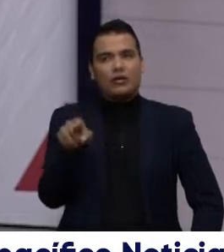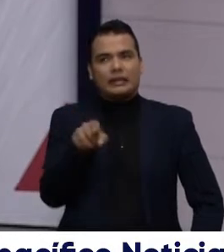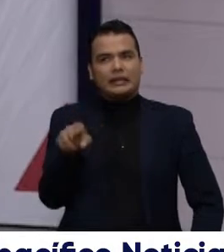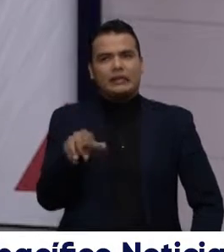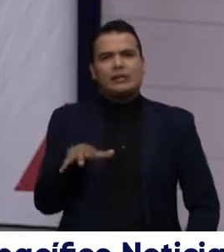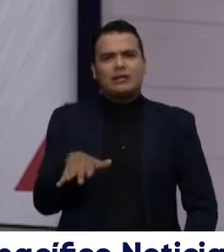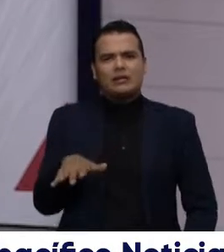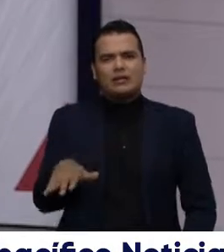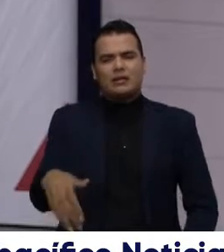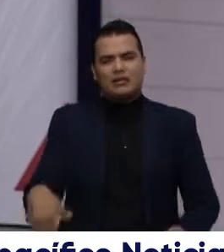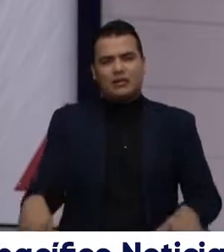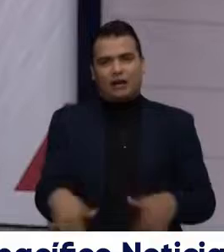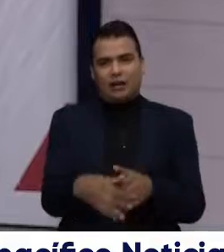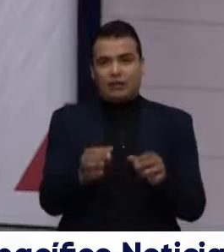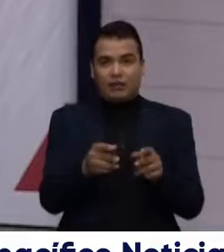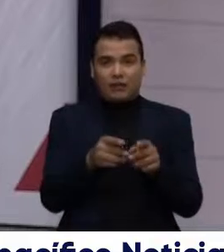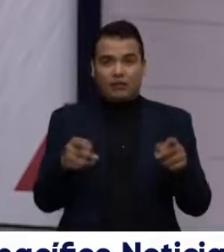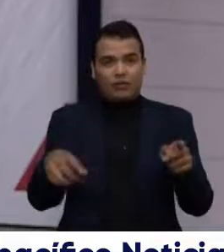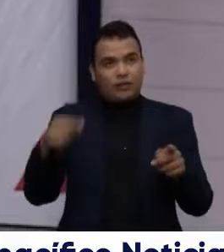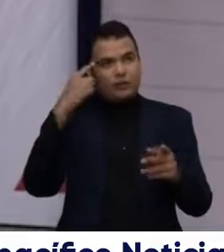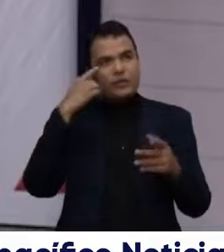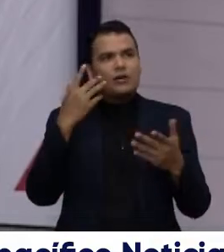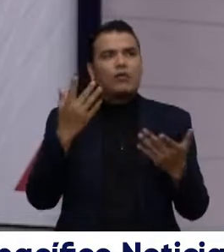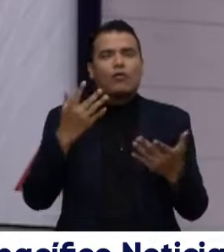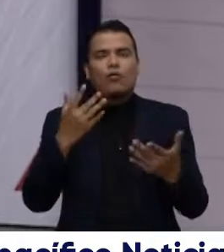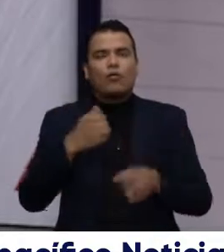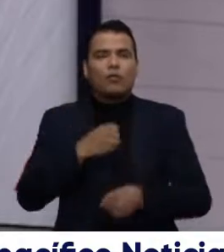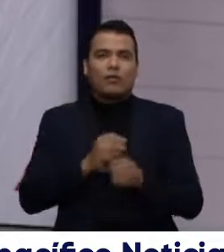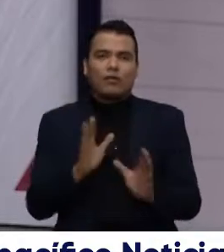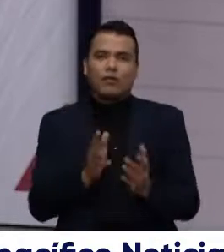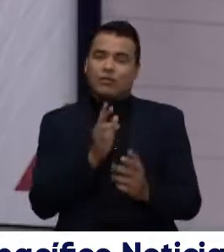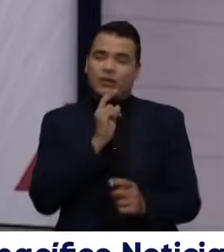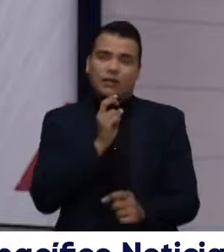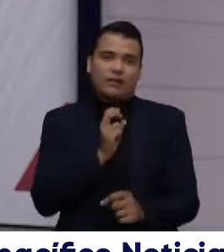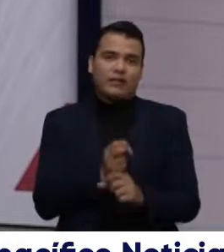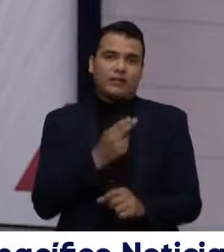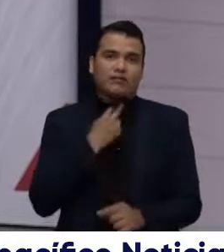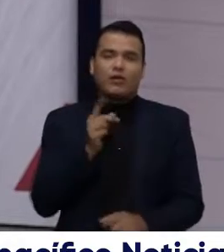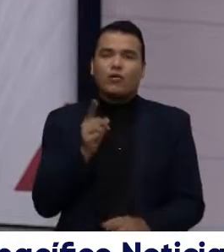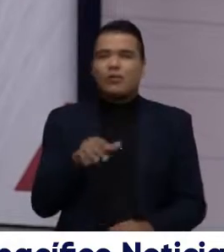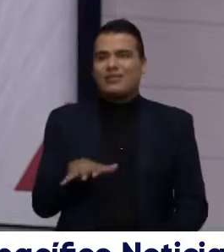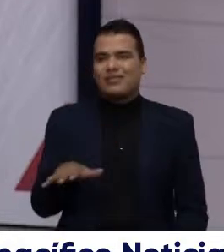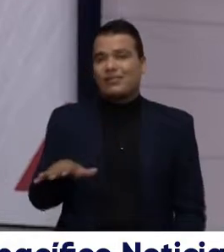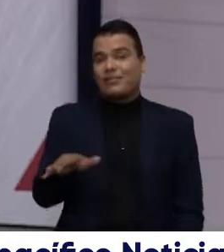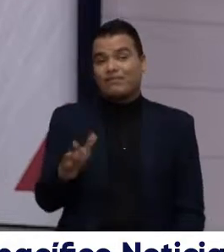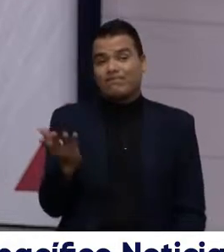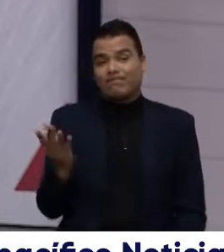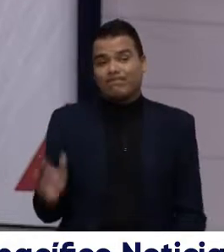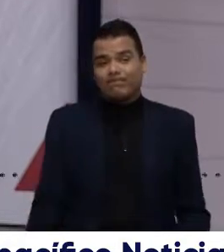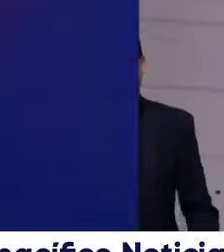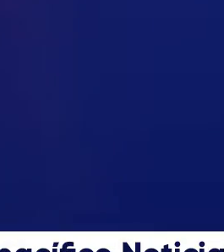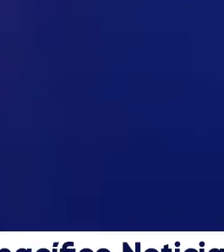Carmelo, que impide a sus habitantes diseñar estrategias para superar la crisis económica por la pandemia.